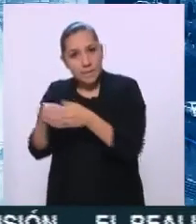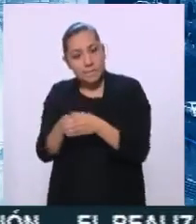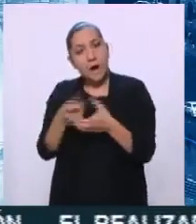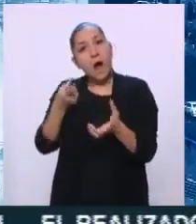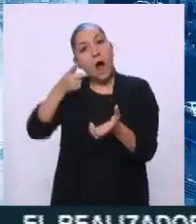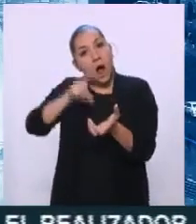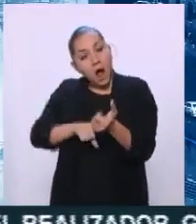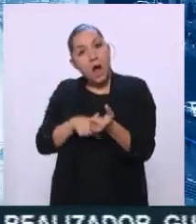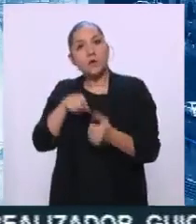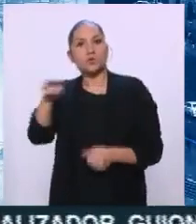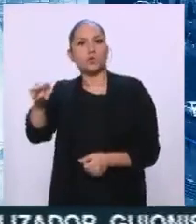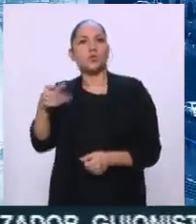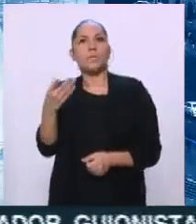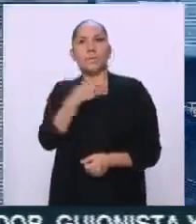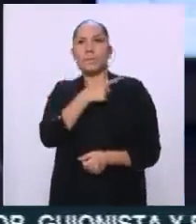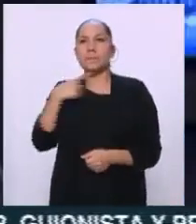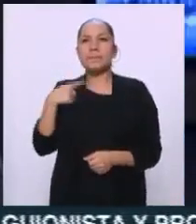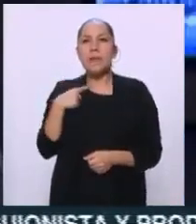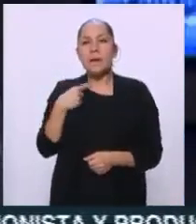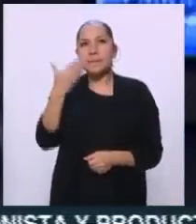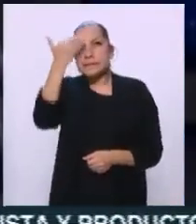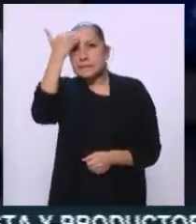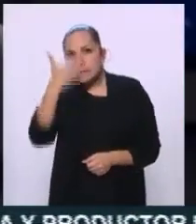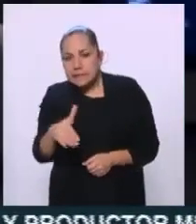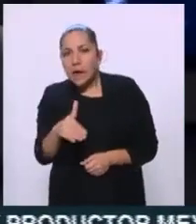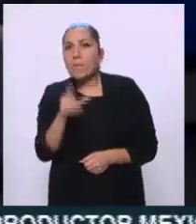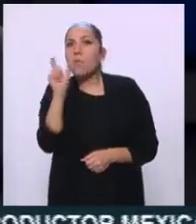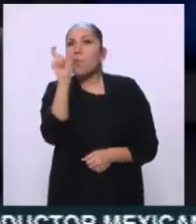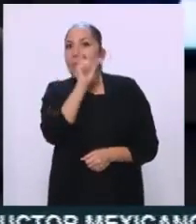los ilegales como los formales,